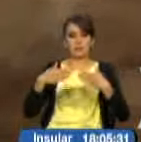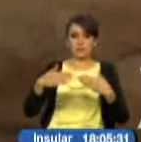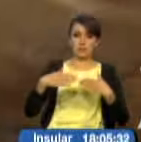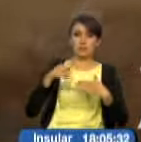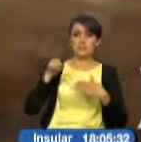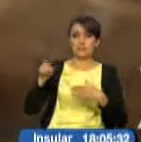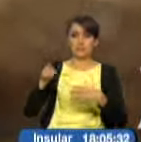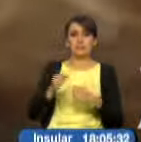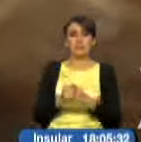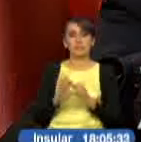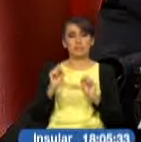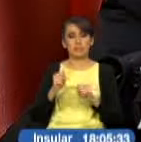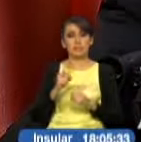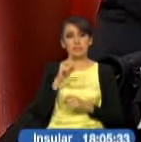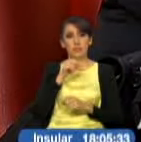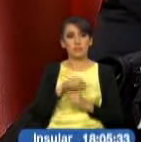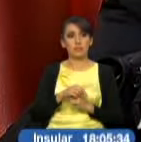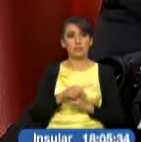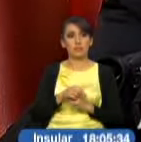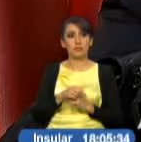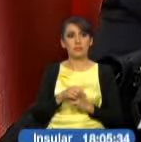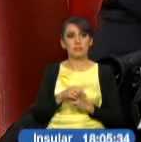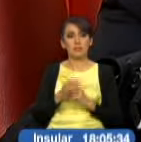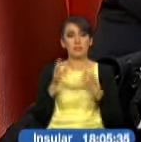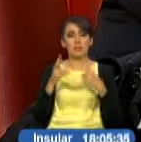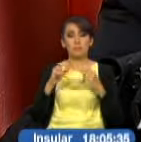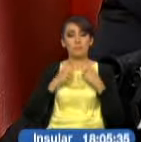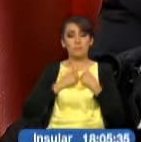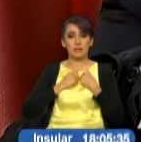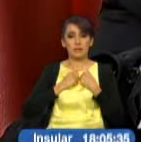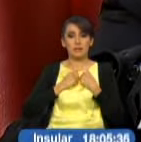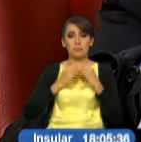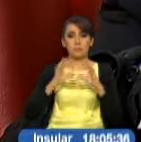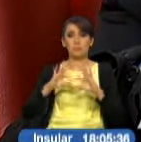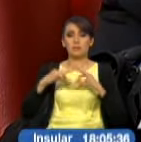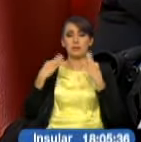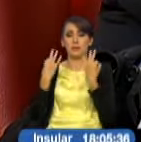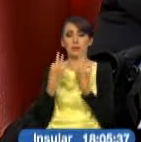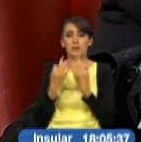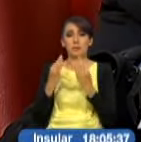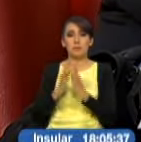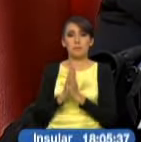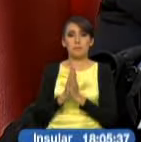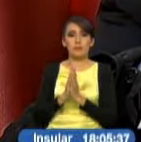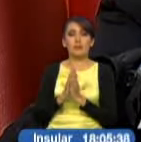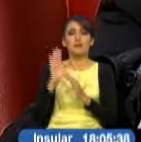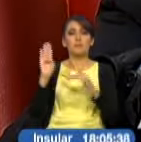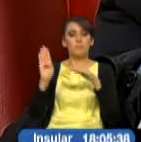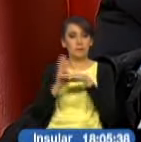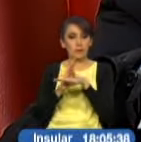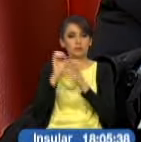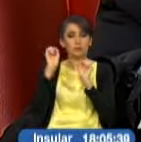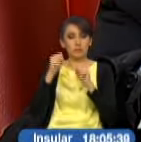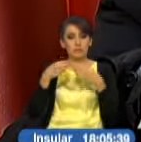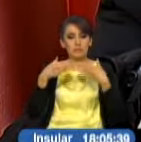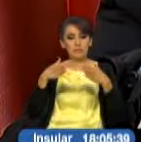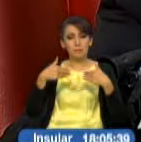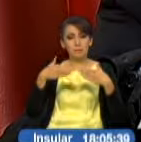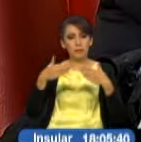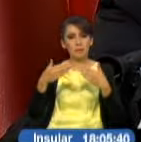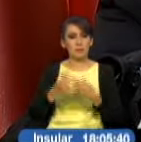de Banisi Holding S.A. También mi familia y yo tenemos un pequeño banco en Panamá, un